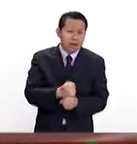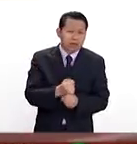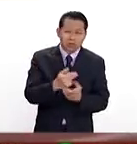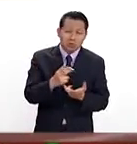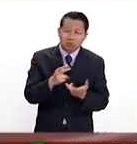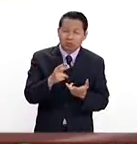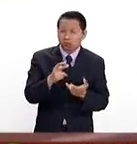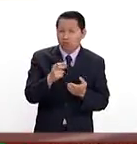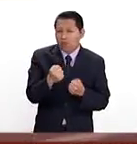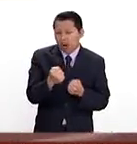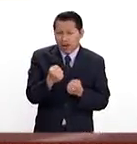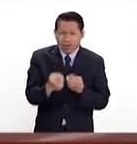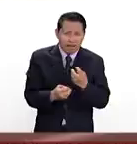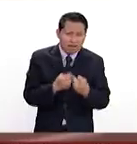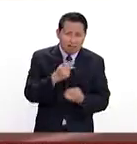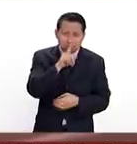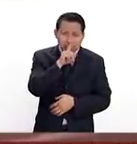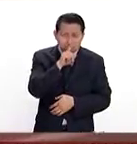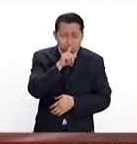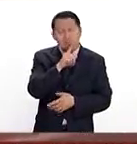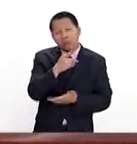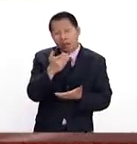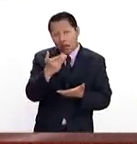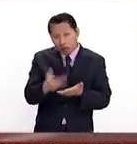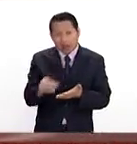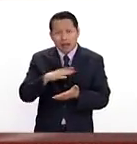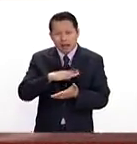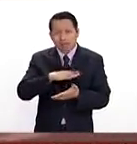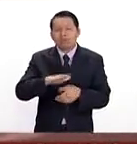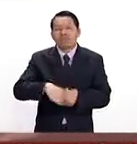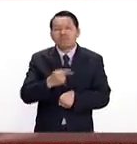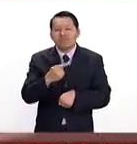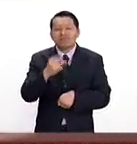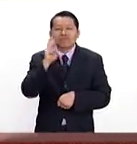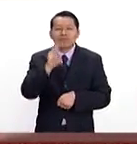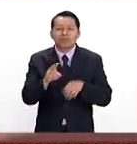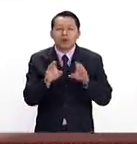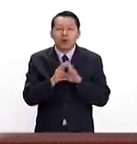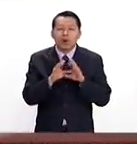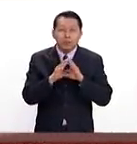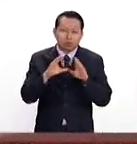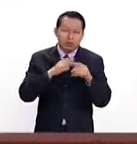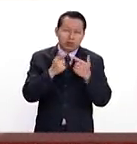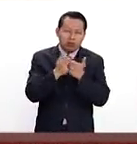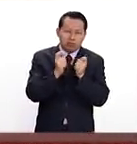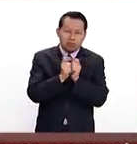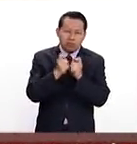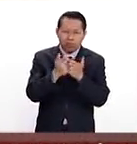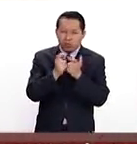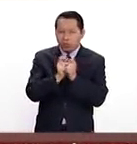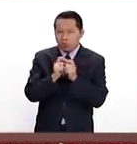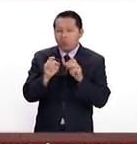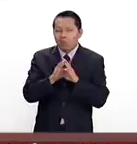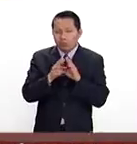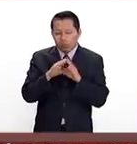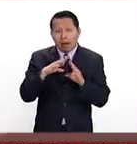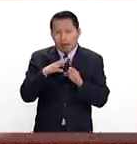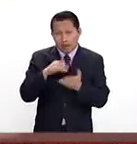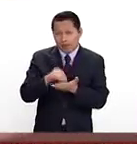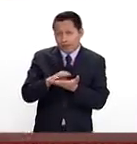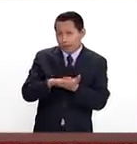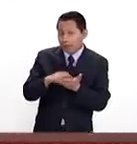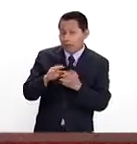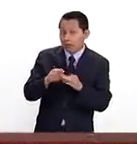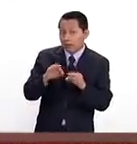en su entrada. Y pues si lo vemos por partido, como les decía, que es otro dato que les está preocupando mucho a